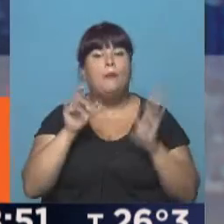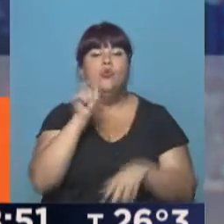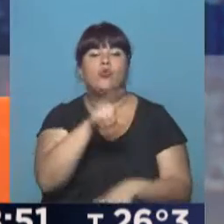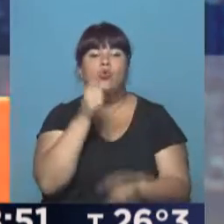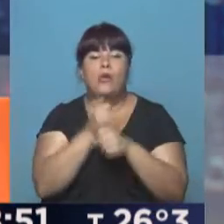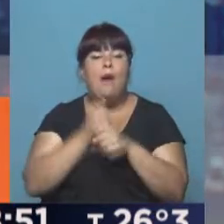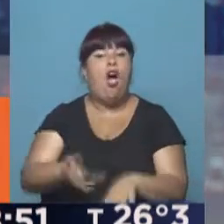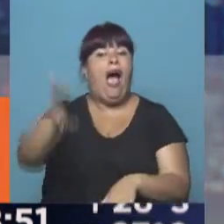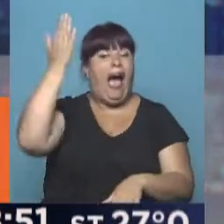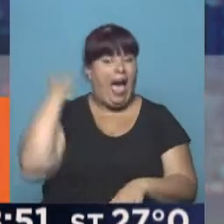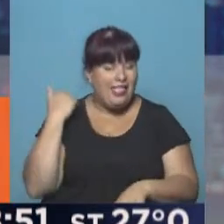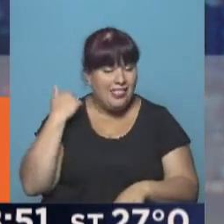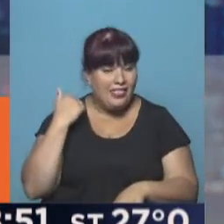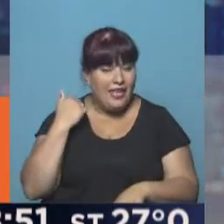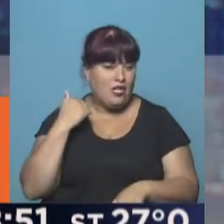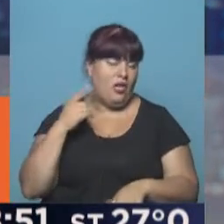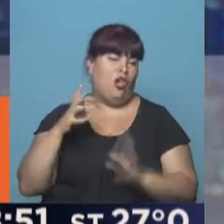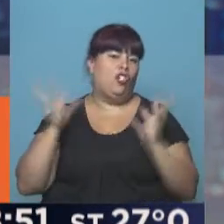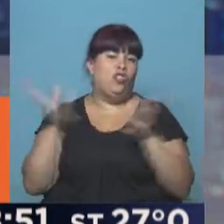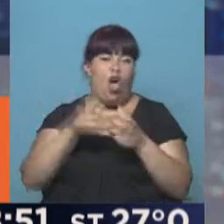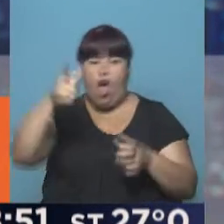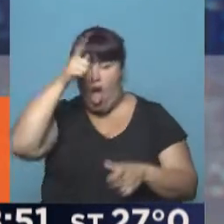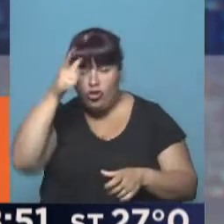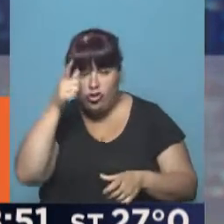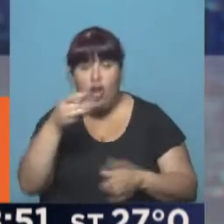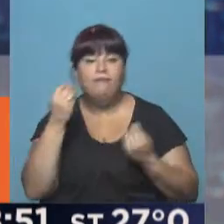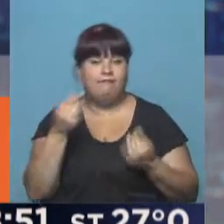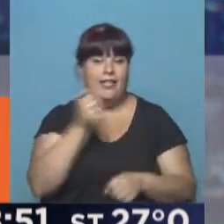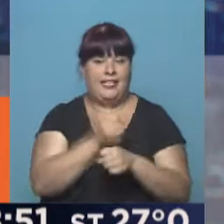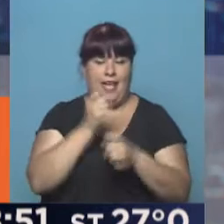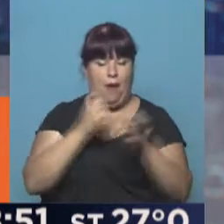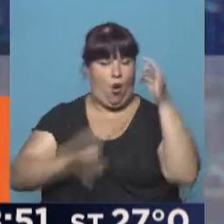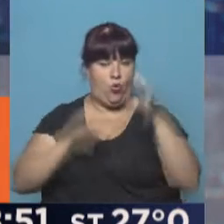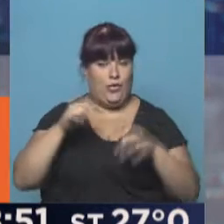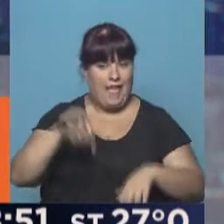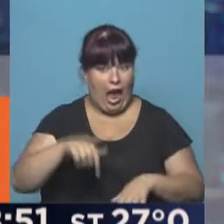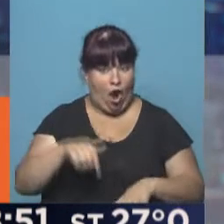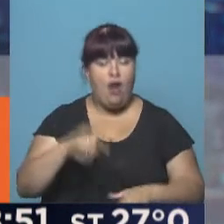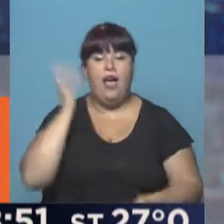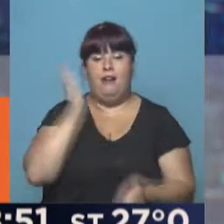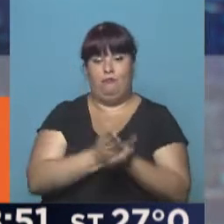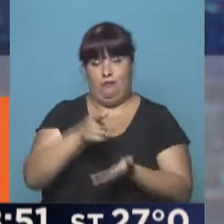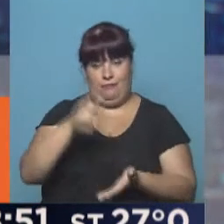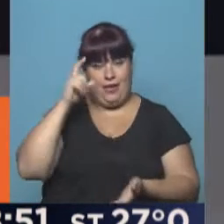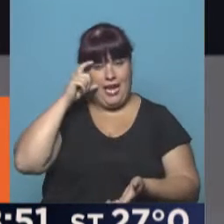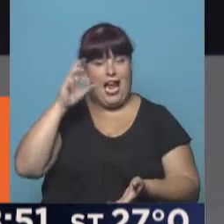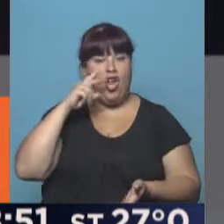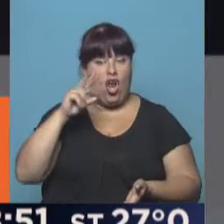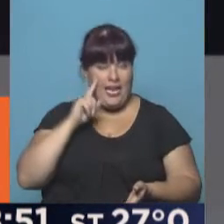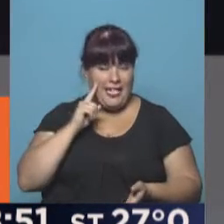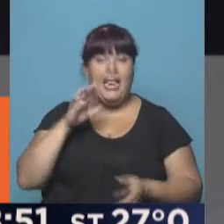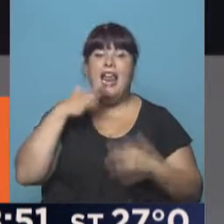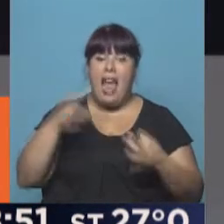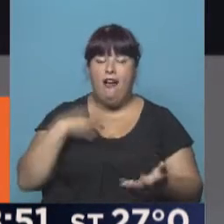trabajo anterior, de toda la auditoría, es lo que está trabajando la justicia en estos momentos y el fallo de Ercolini, ¿no? Sí, la verdad es que